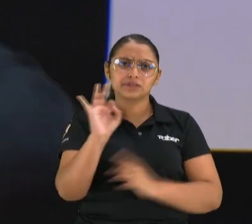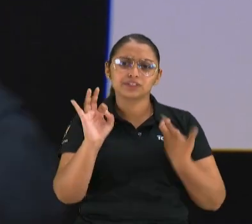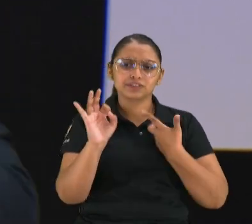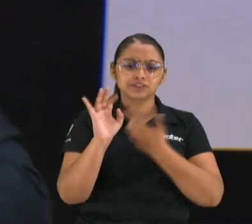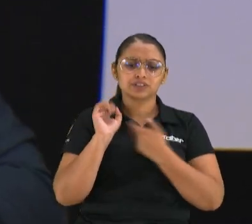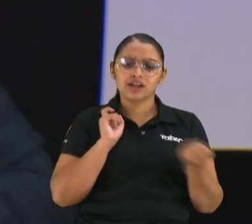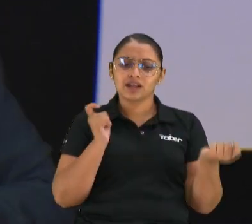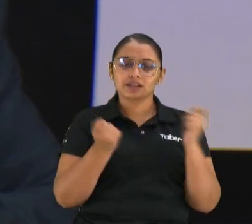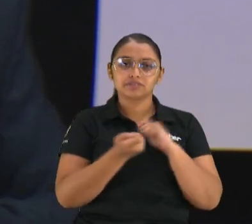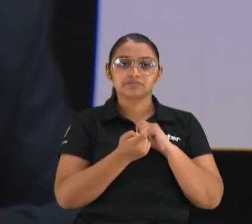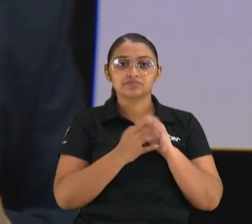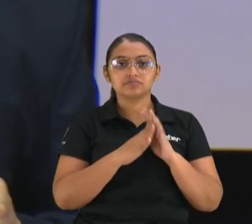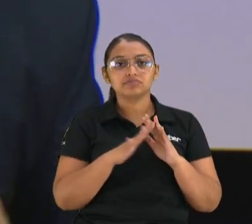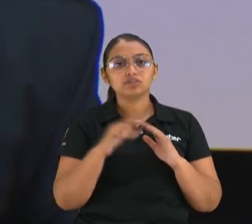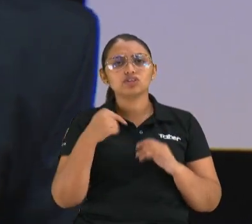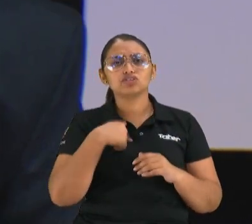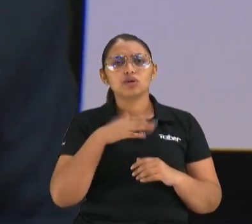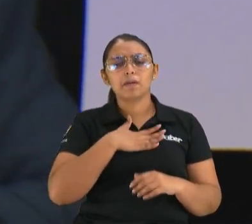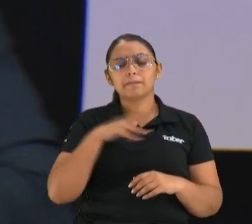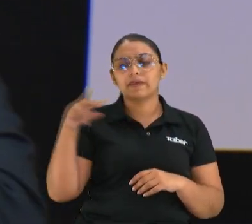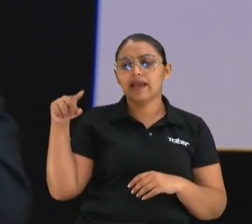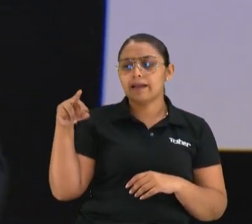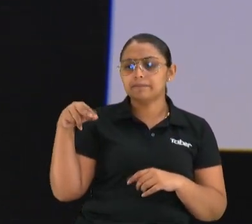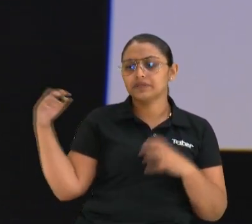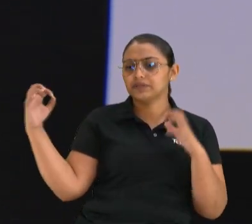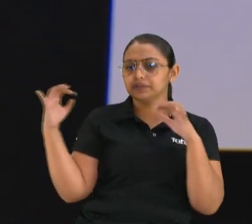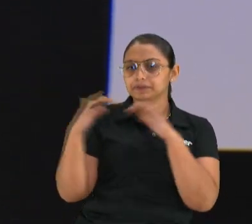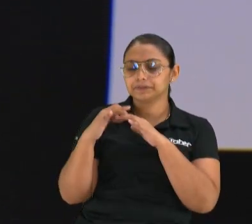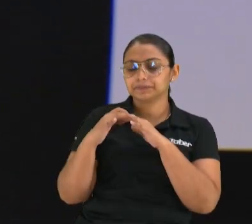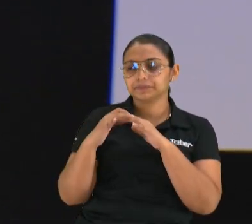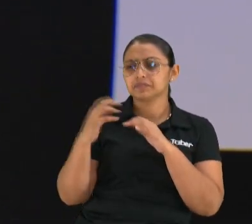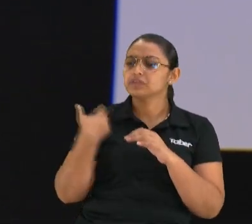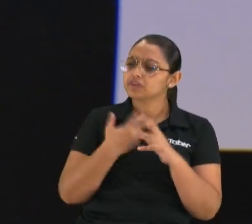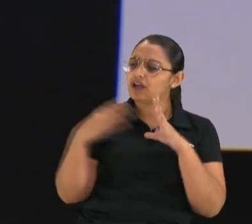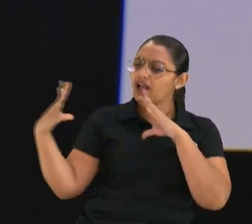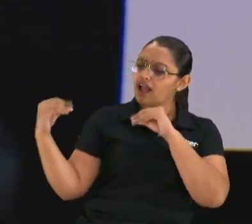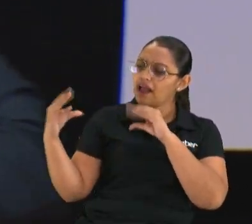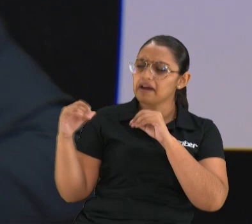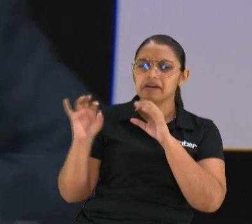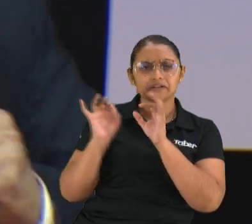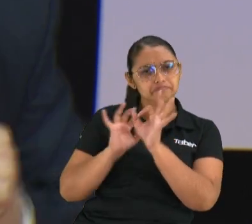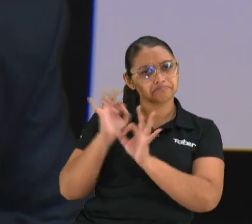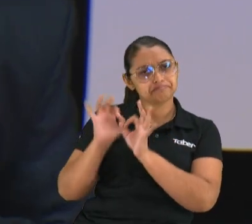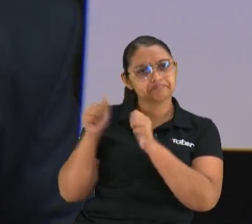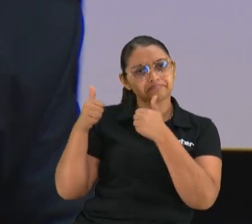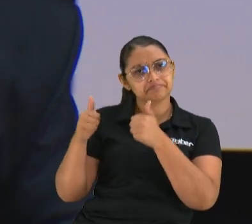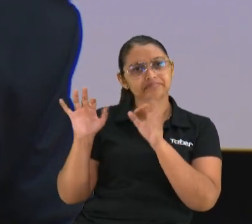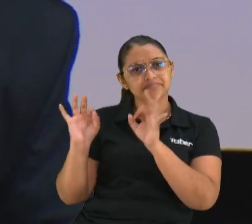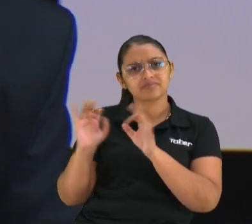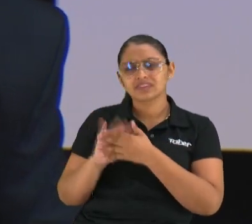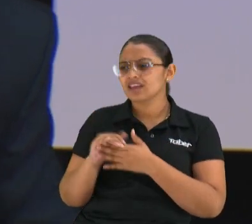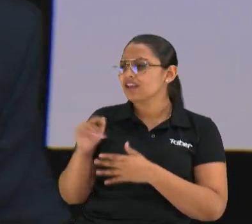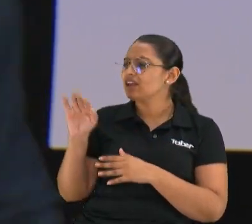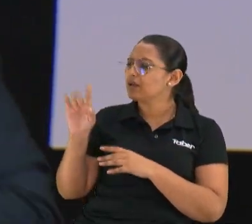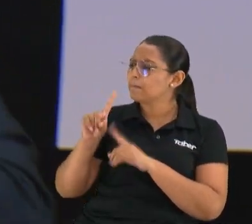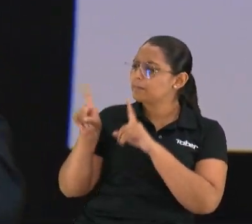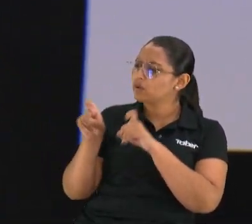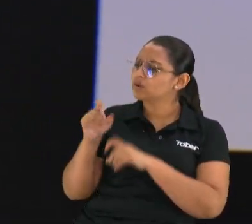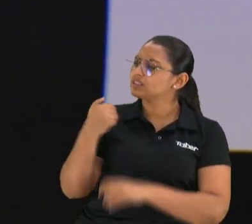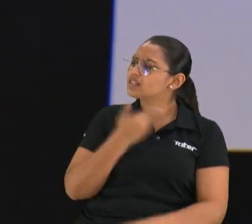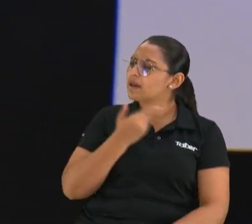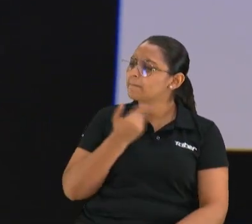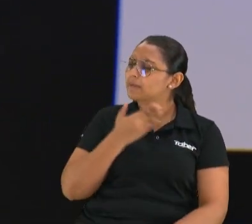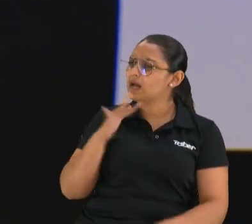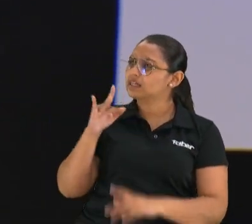pastor de una iglesia muy conocida que hay y no sonró con su visita tenemos una plática maravillosa de qué había pasado con la iglesia cristiana evangélica